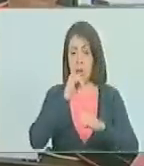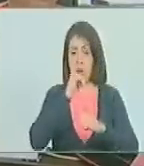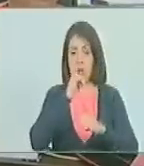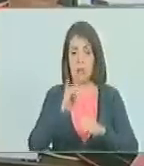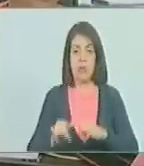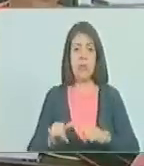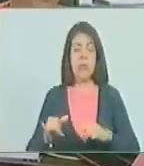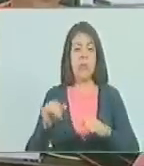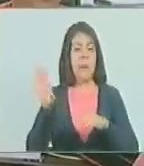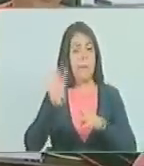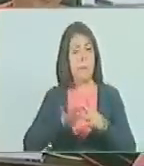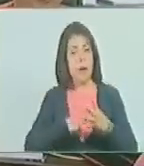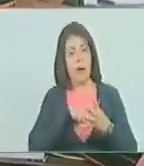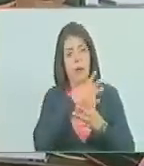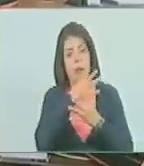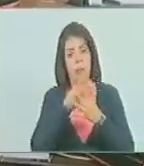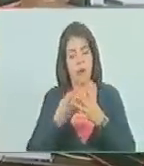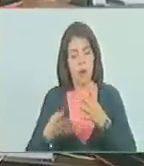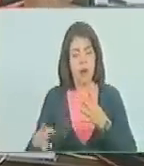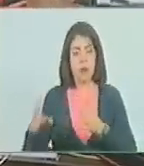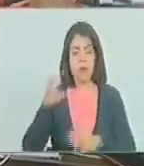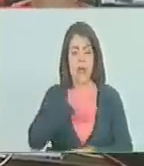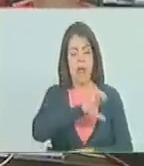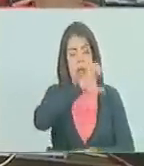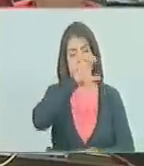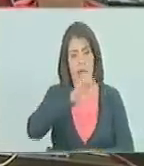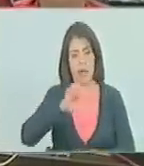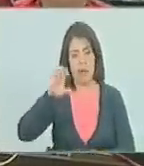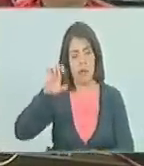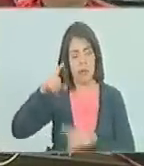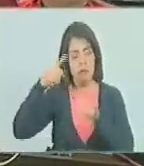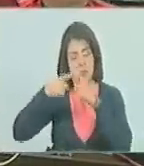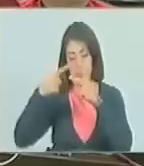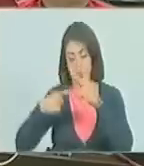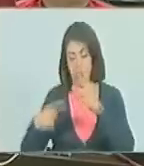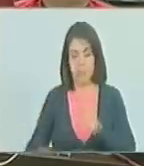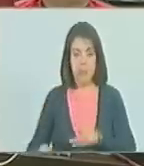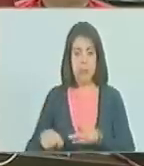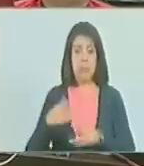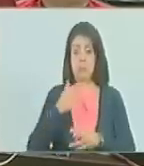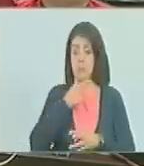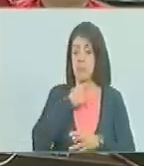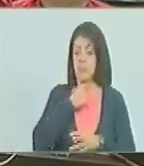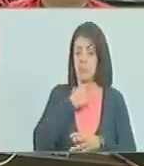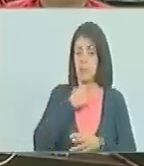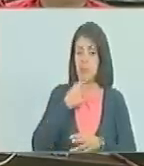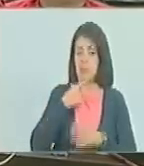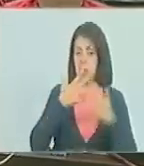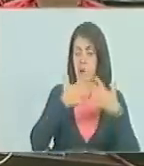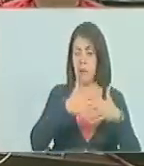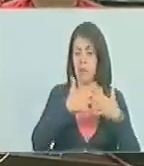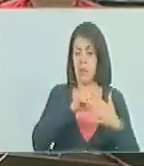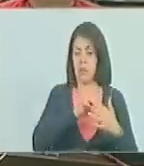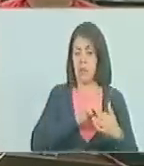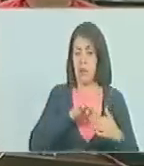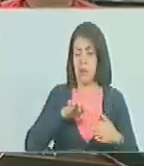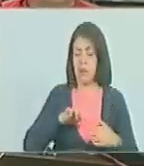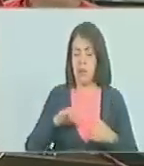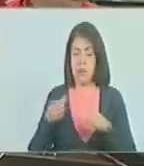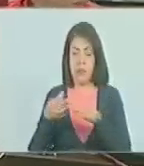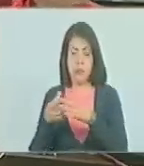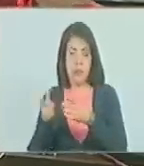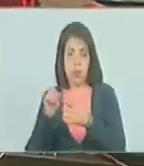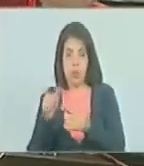informática, matemáticos, estadísticos, etcétera, prefirieron contratar una empresa privada que